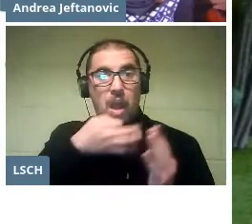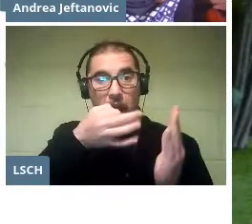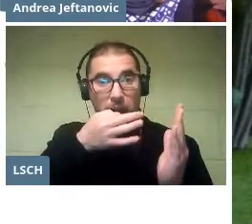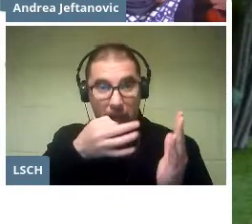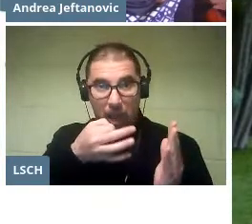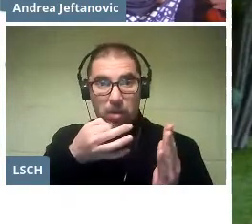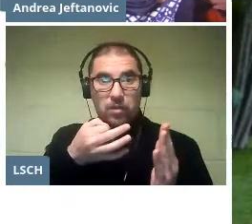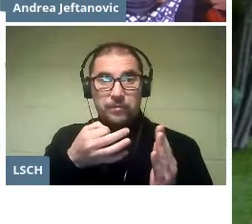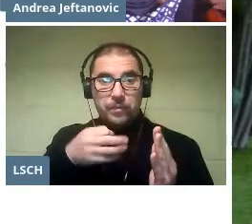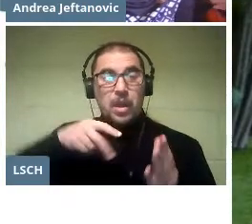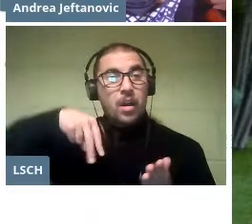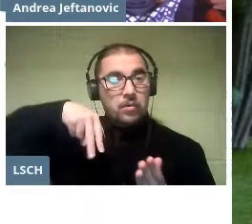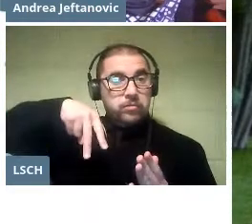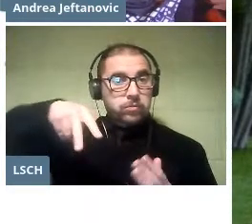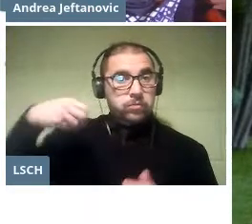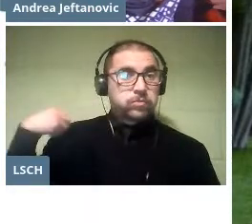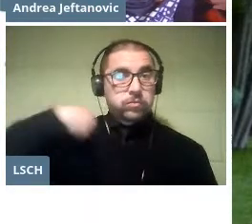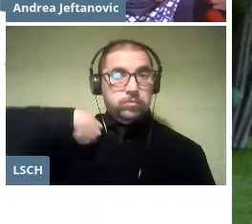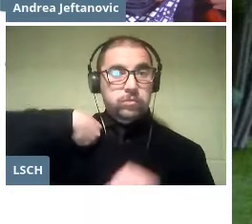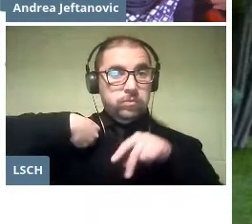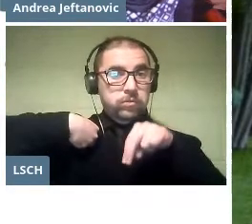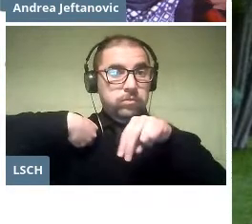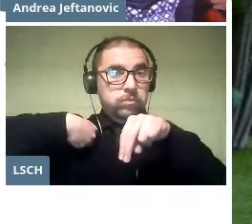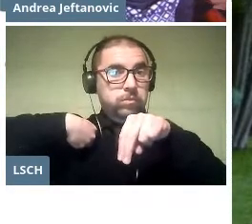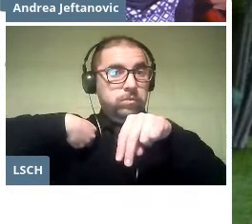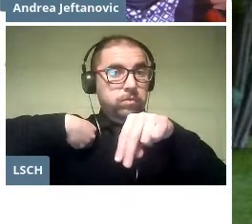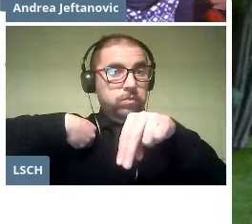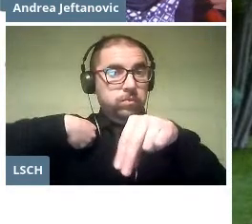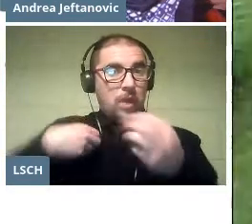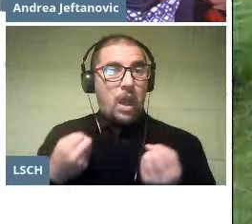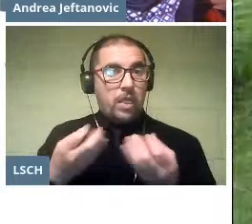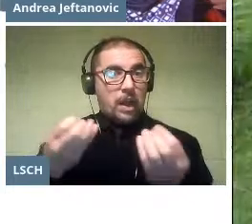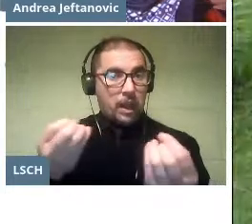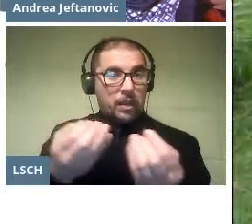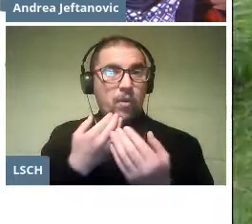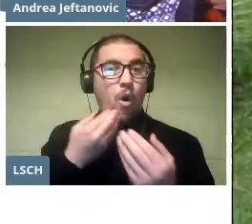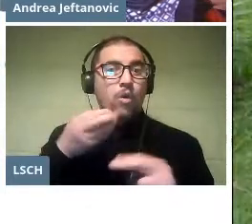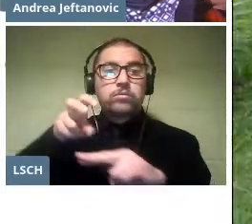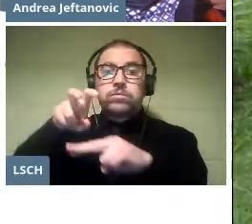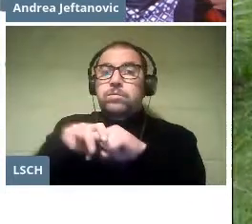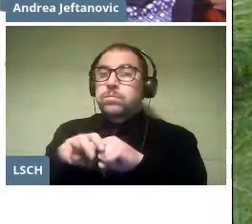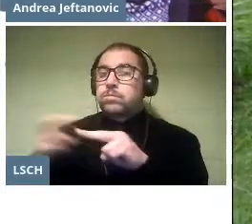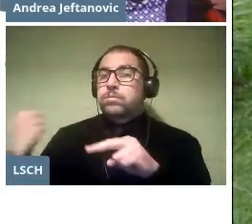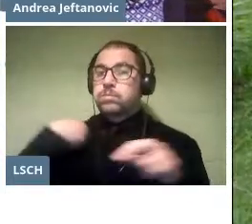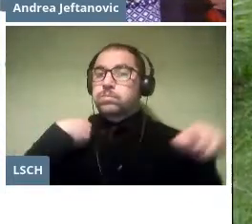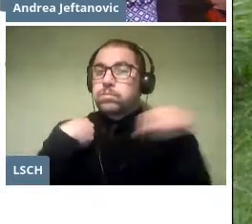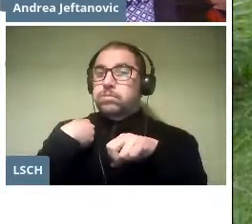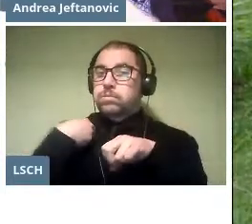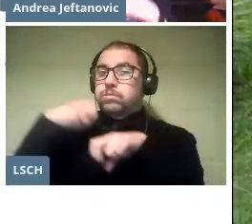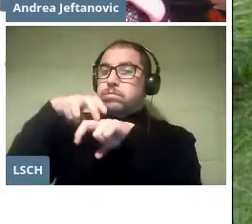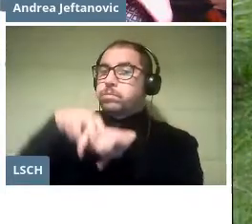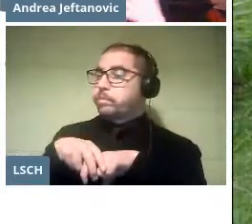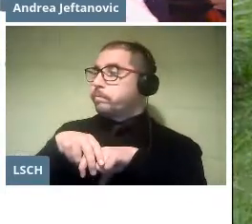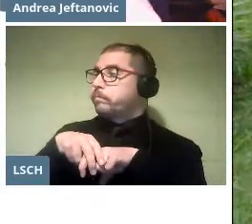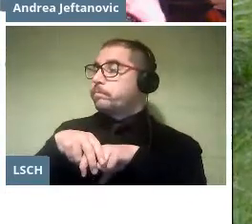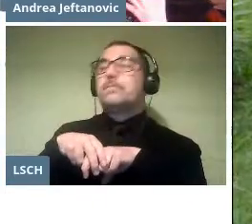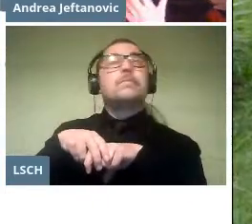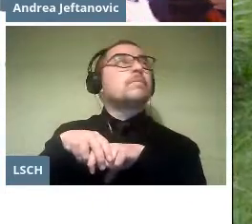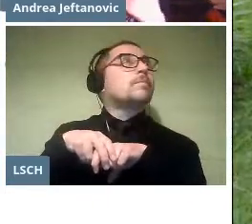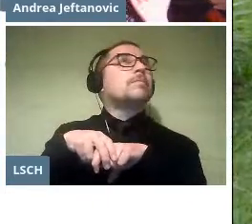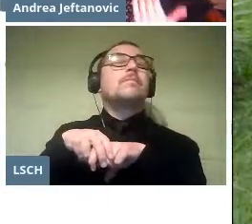en el que esta mujer deambula por los senderos, incluso se sienta, busca una banca para de algún